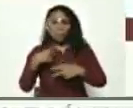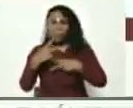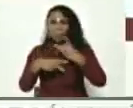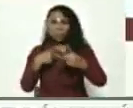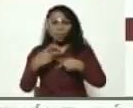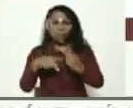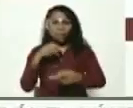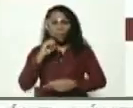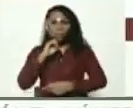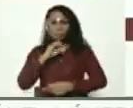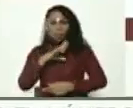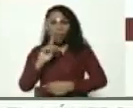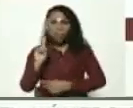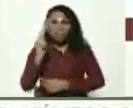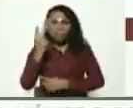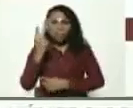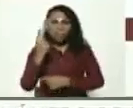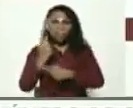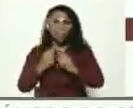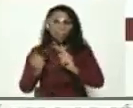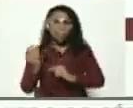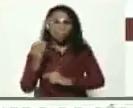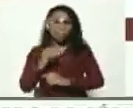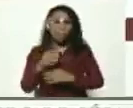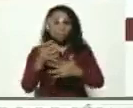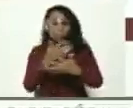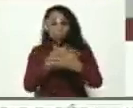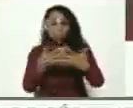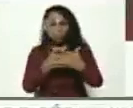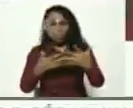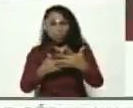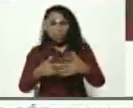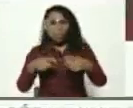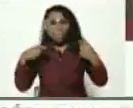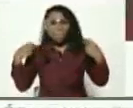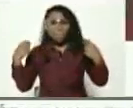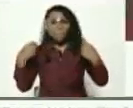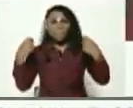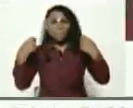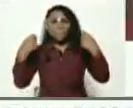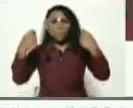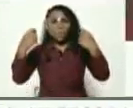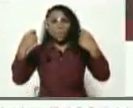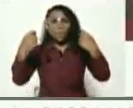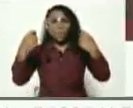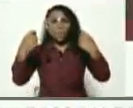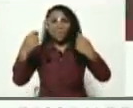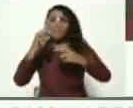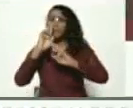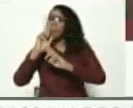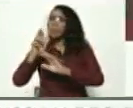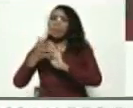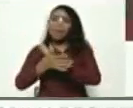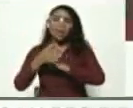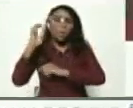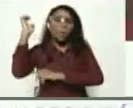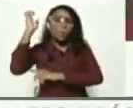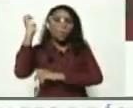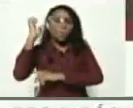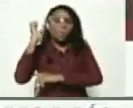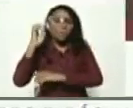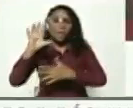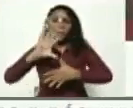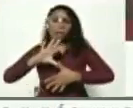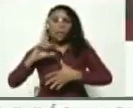e historicista de la primera. Es más bien un texto propagandístico. Es la respuesta a los europeos y